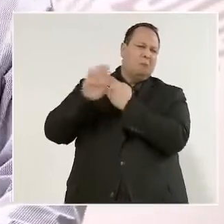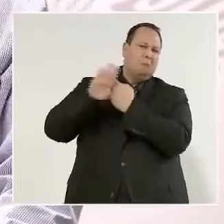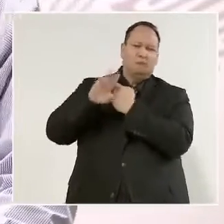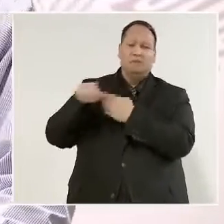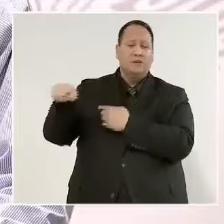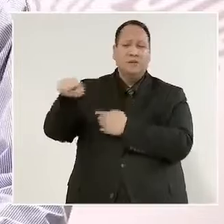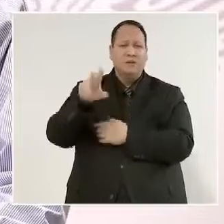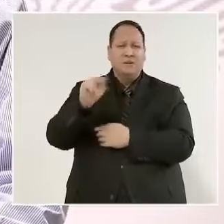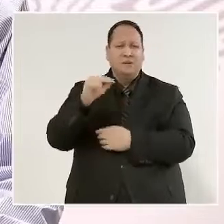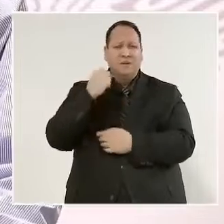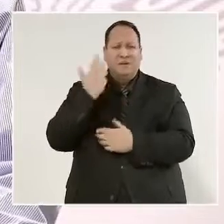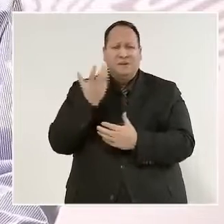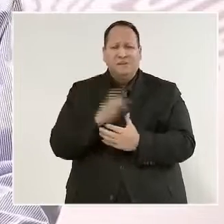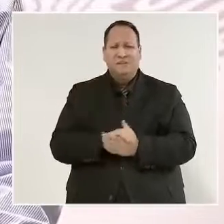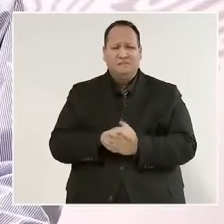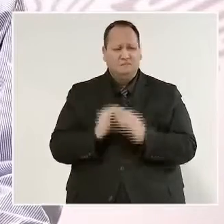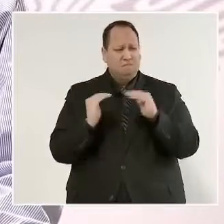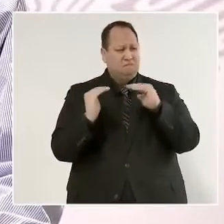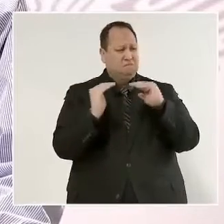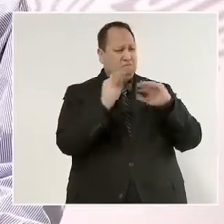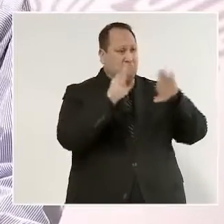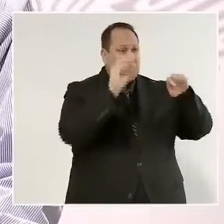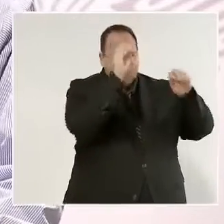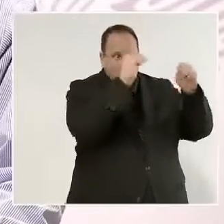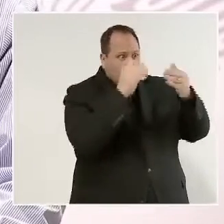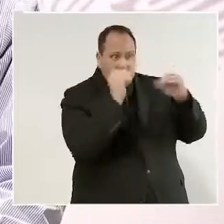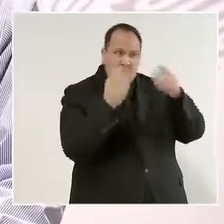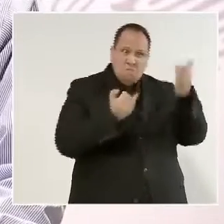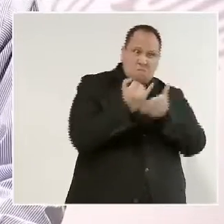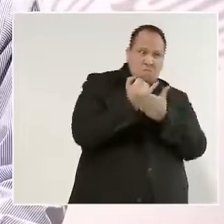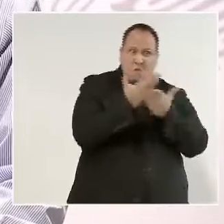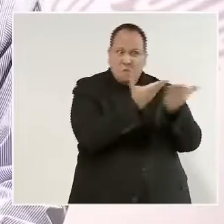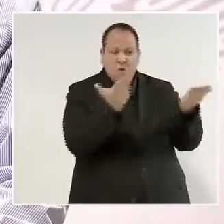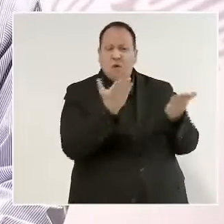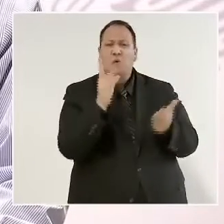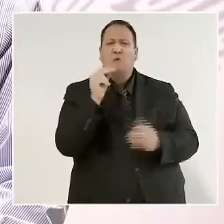quieren la democracia por lo mismo,